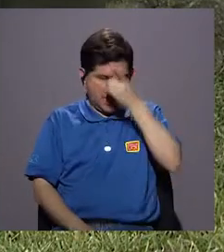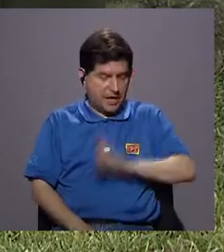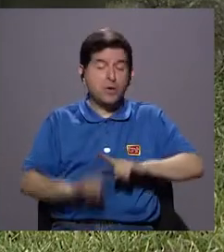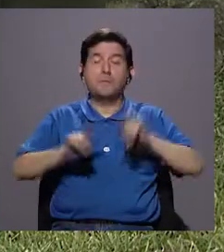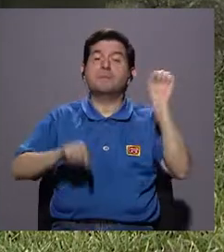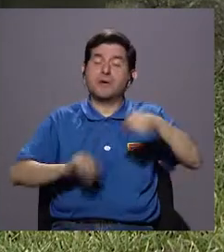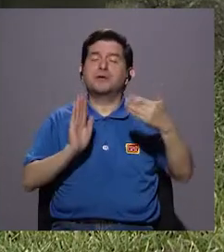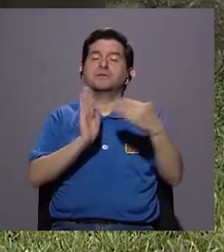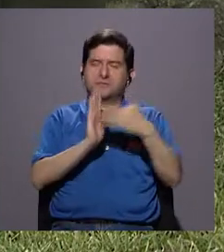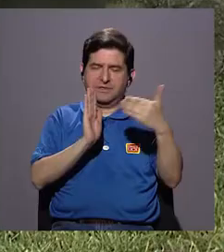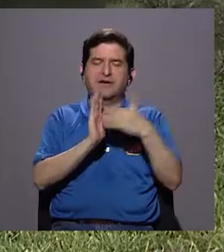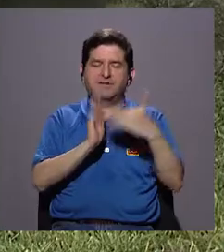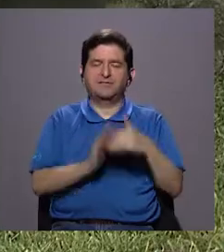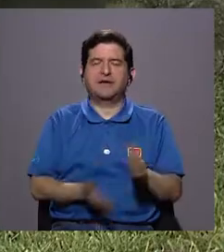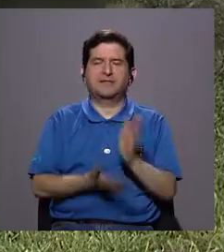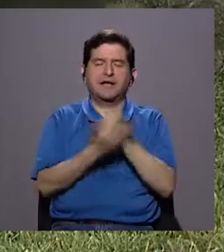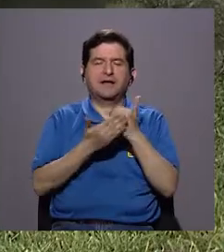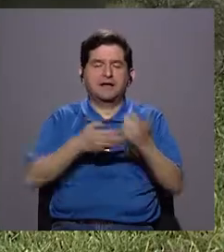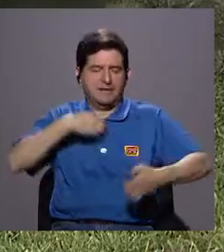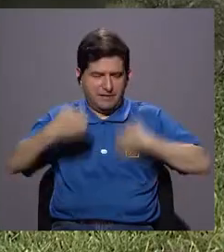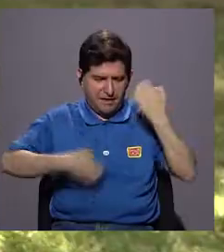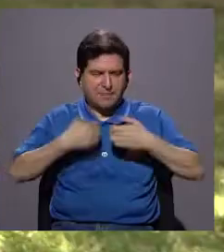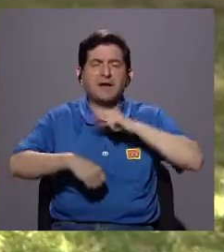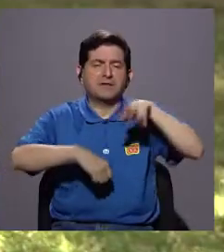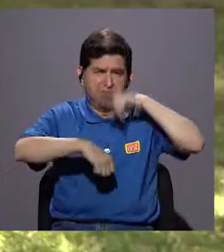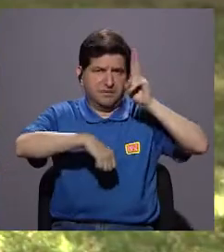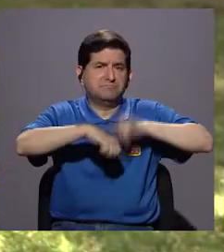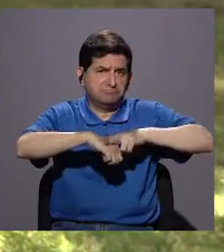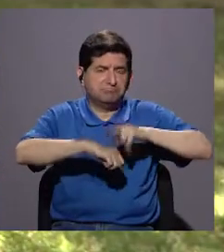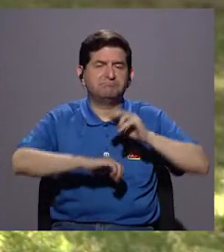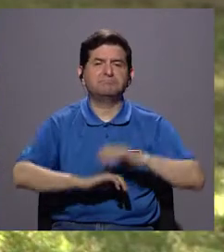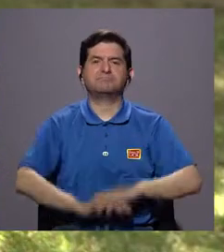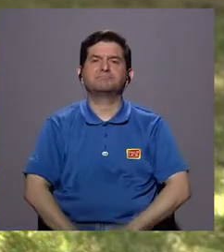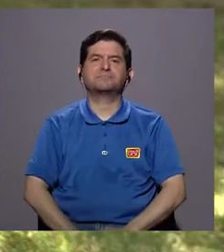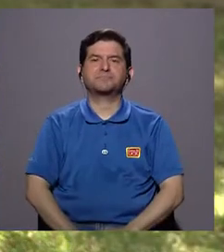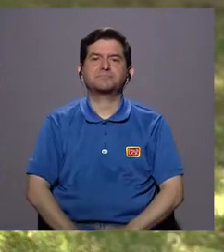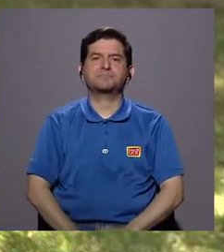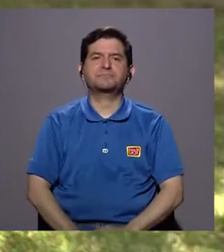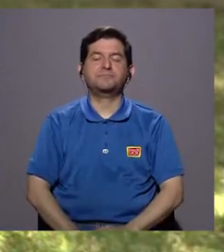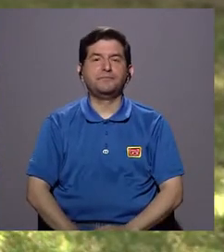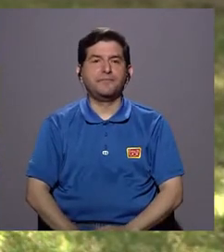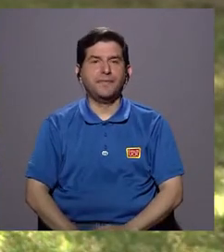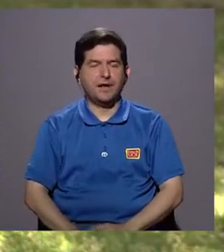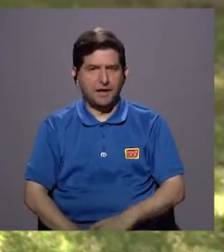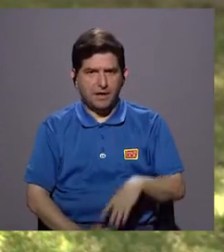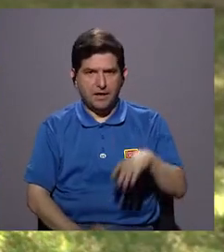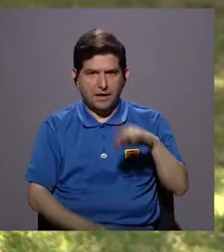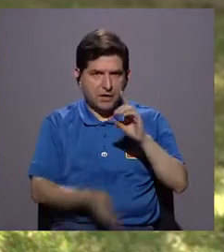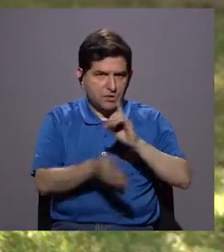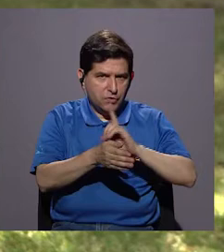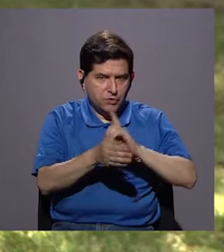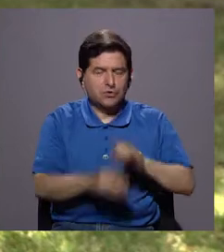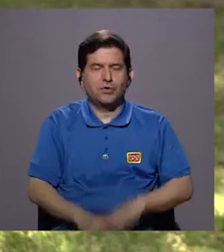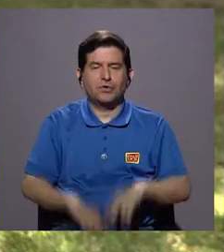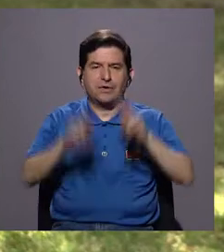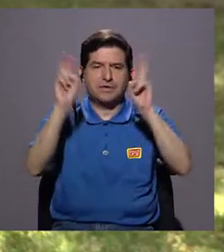pero sí que afectan en la esfera emotiva y es muy frecuente. Uh-huh. Doctor, el tema del descanso, el sueño, ese es